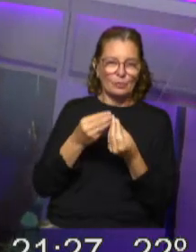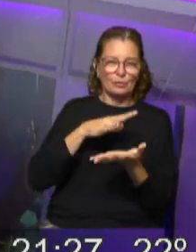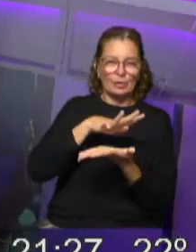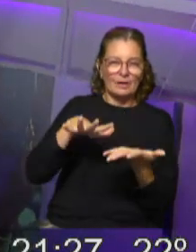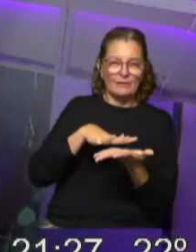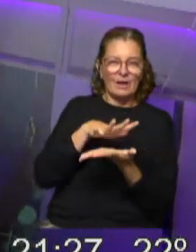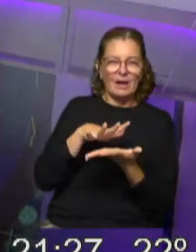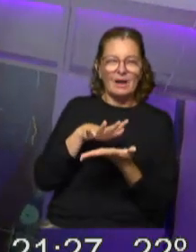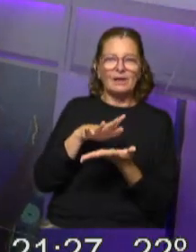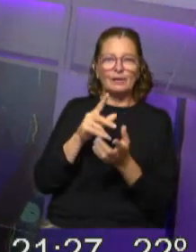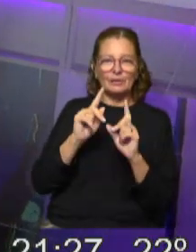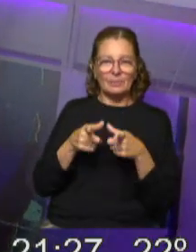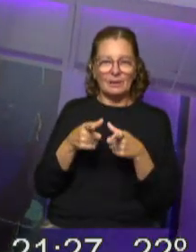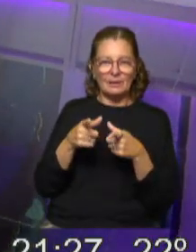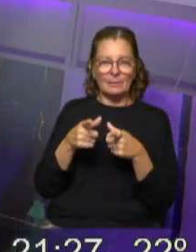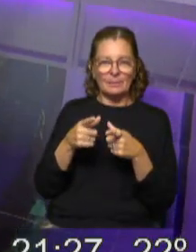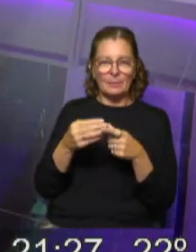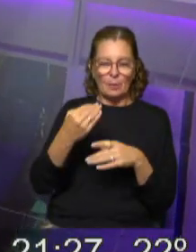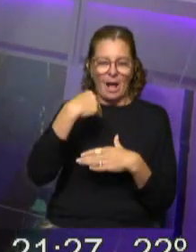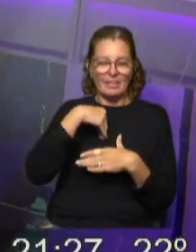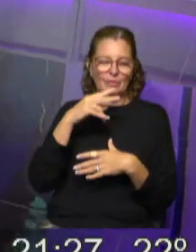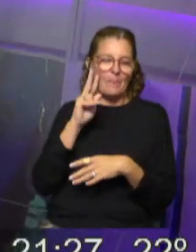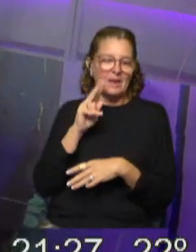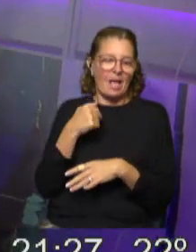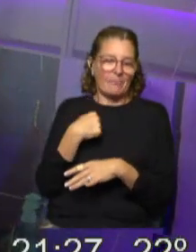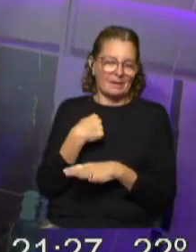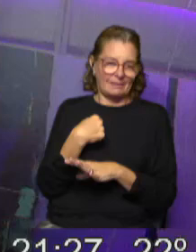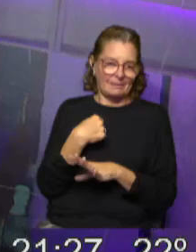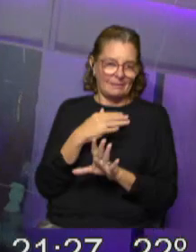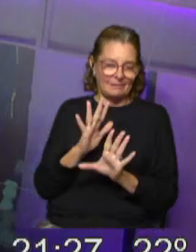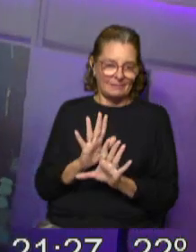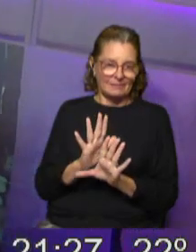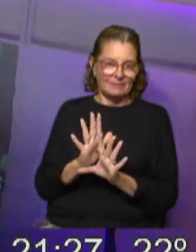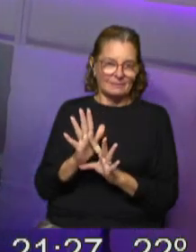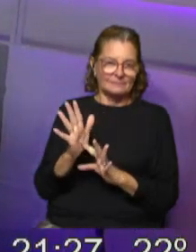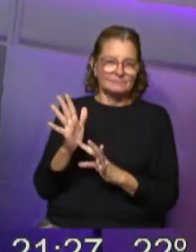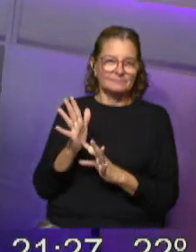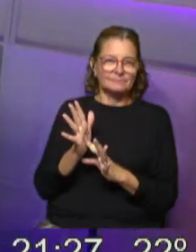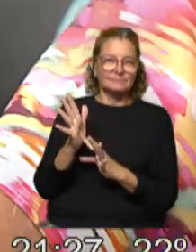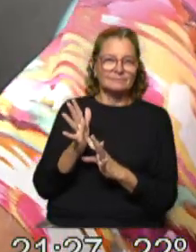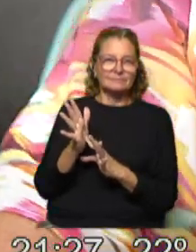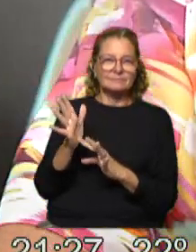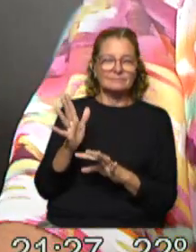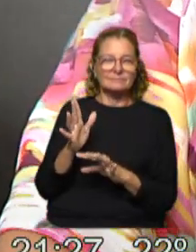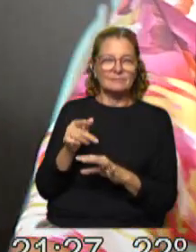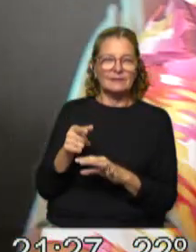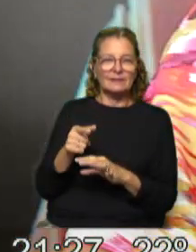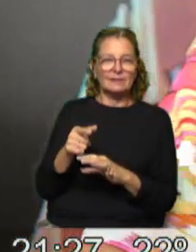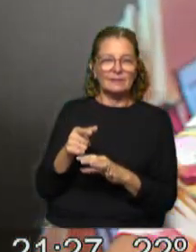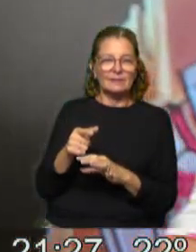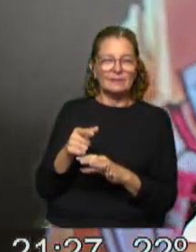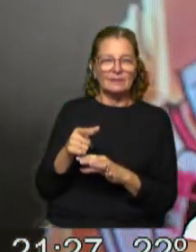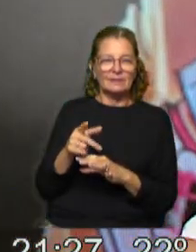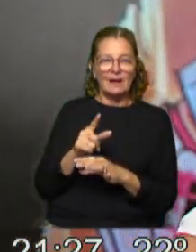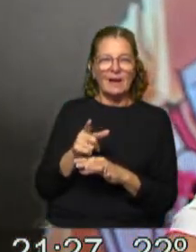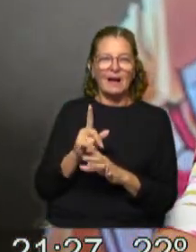otras partes de Montevideo, pero muy personal también, ¿no? Claro, de hecho nacía el concepto de Sojo, porque es algo ahora lo tenemos medio como un